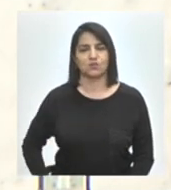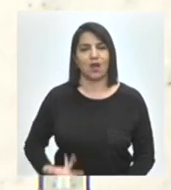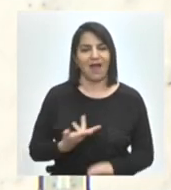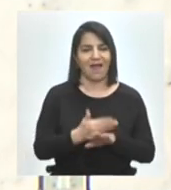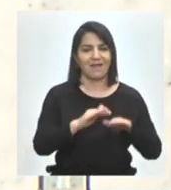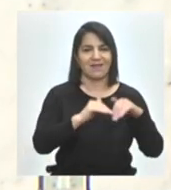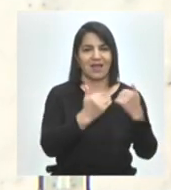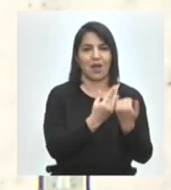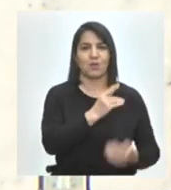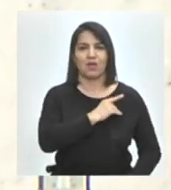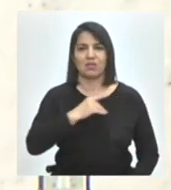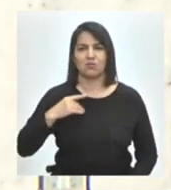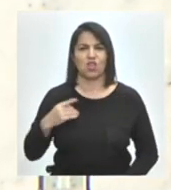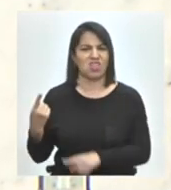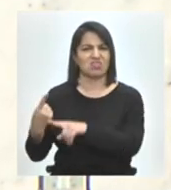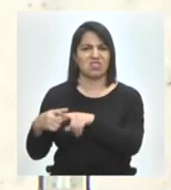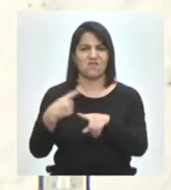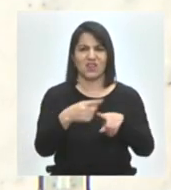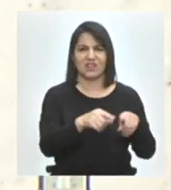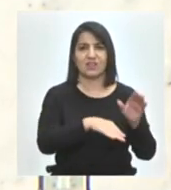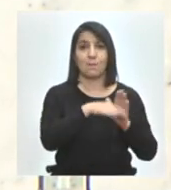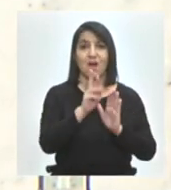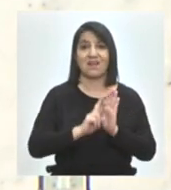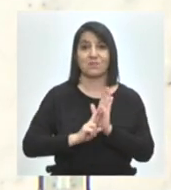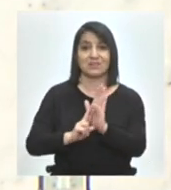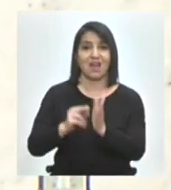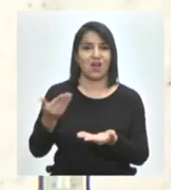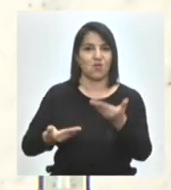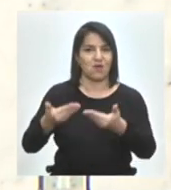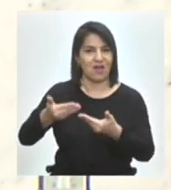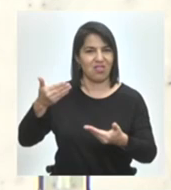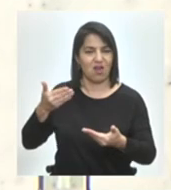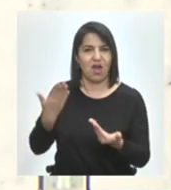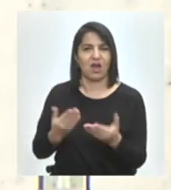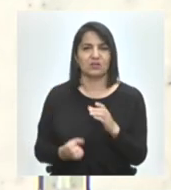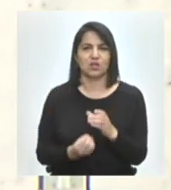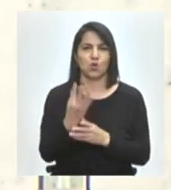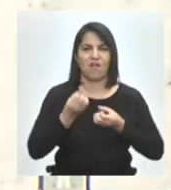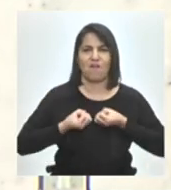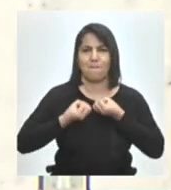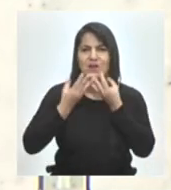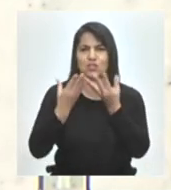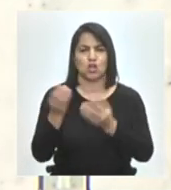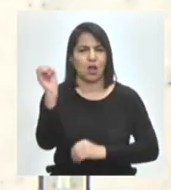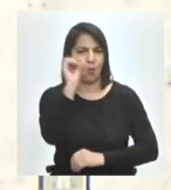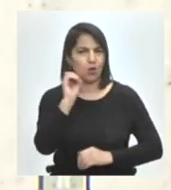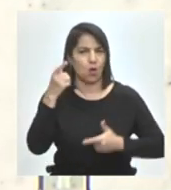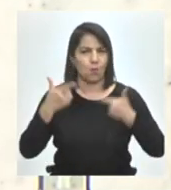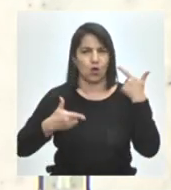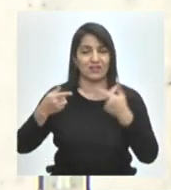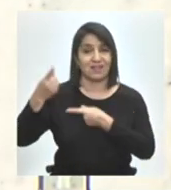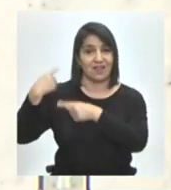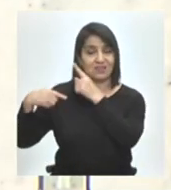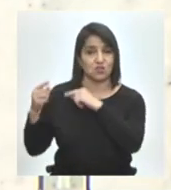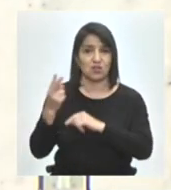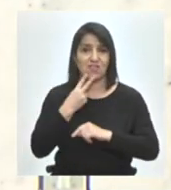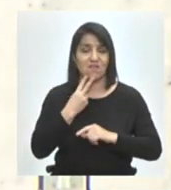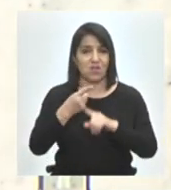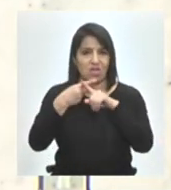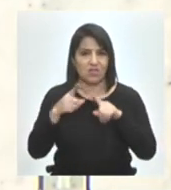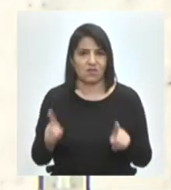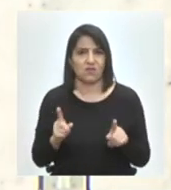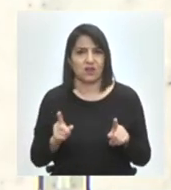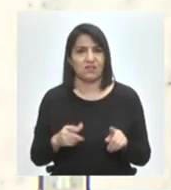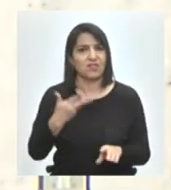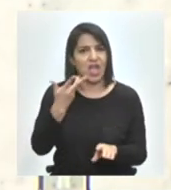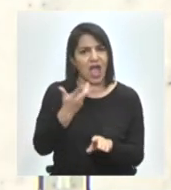más diversa y representativa que antes, con nuevas expresiones políticas, historias de vida que le dan sentido al